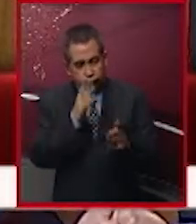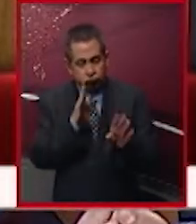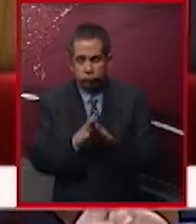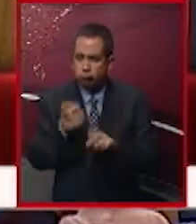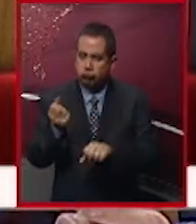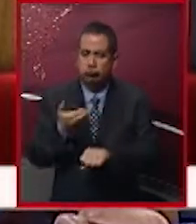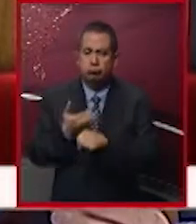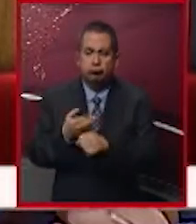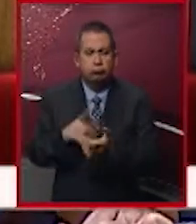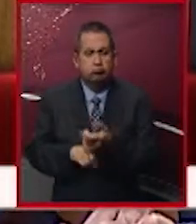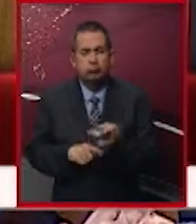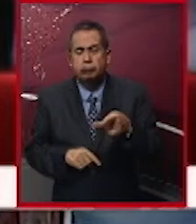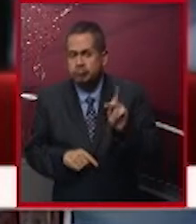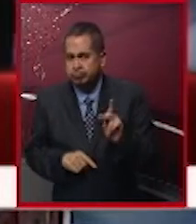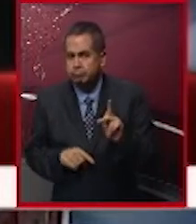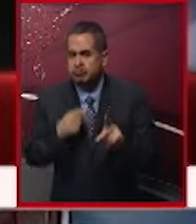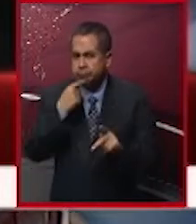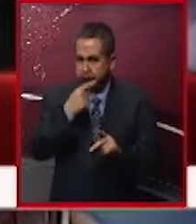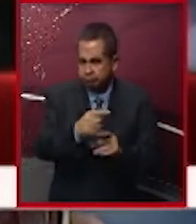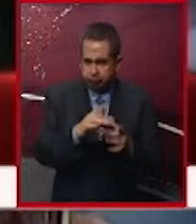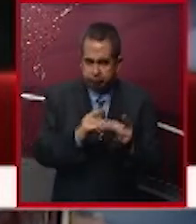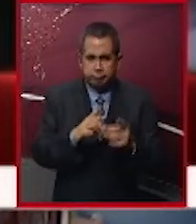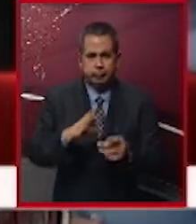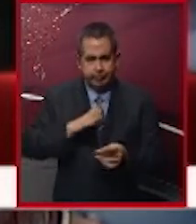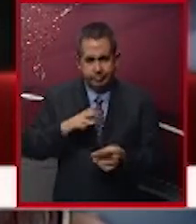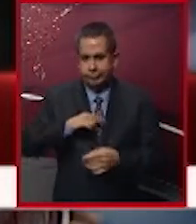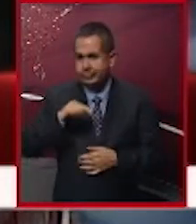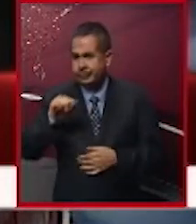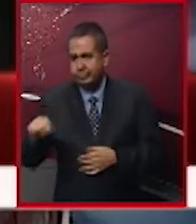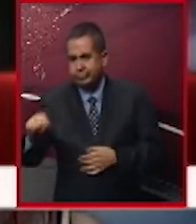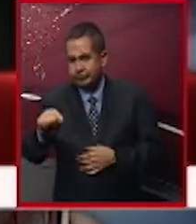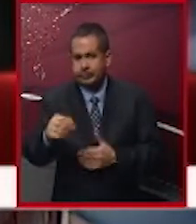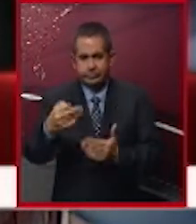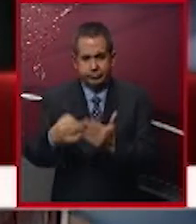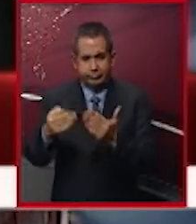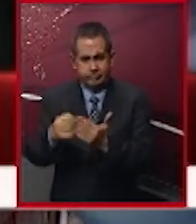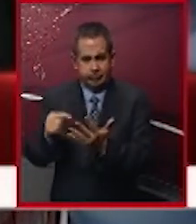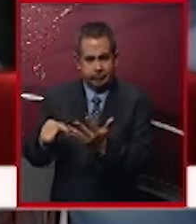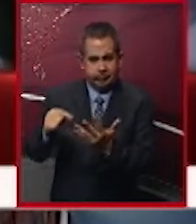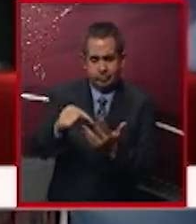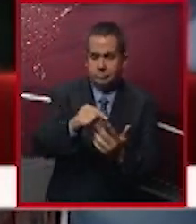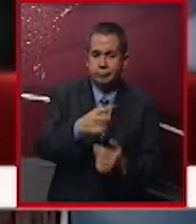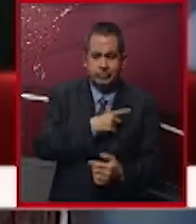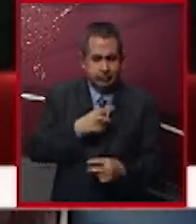de Economía, pero apuntó que existen en el sector grandes pendientes que resolver.